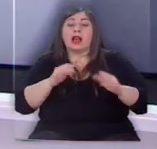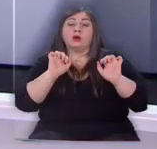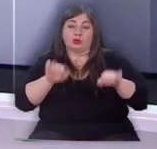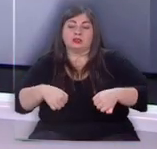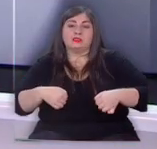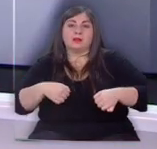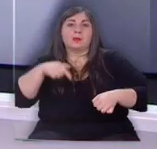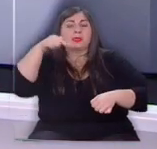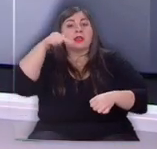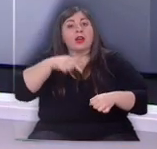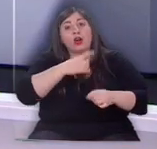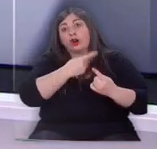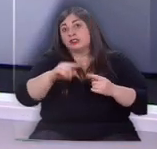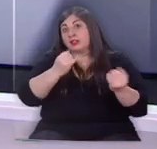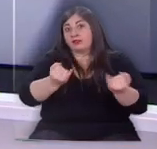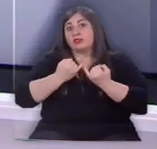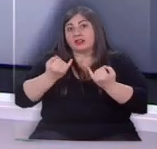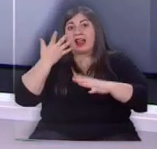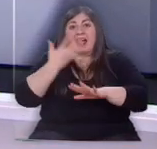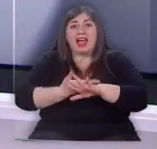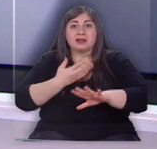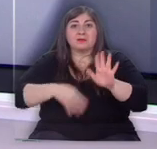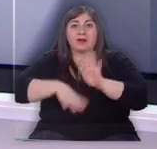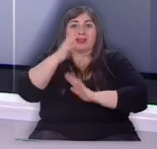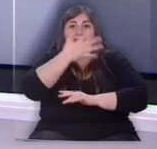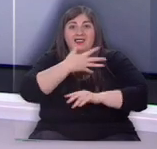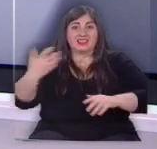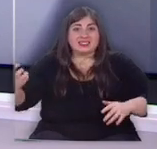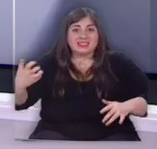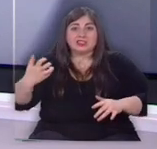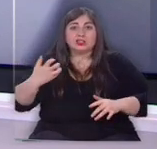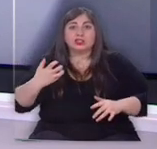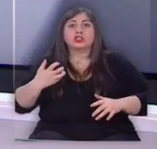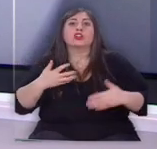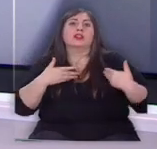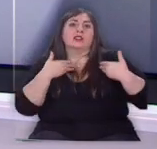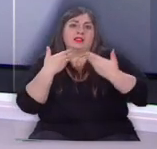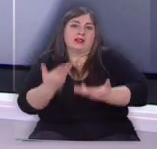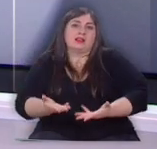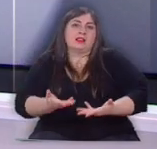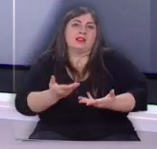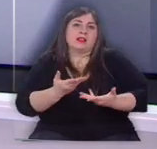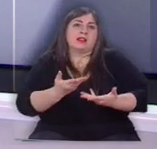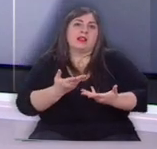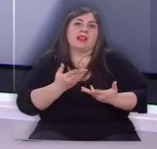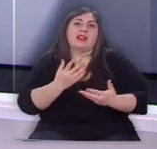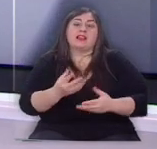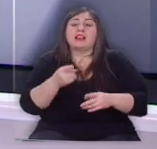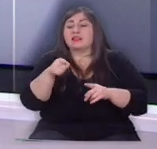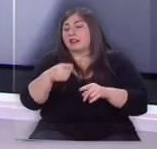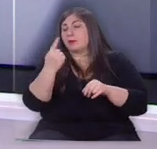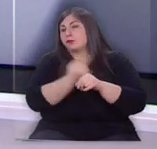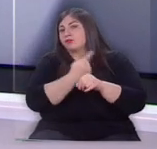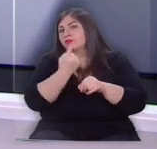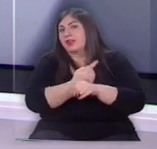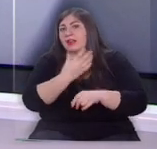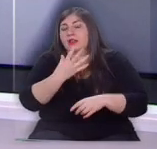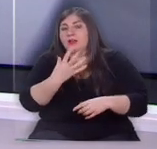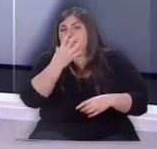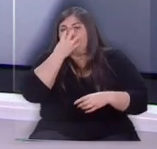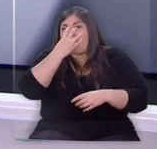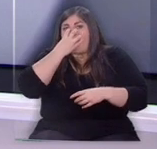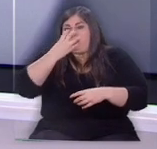Hoy día hay más de 500 disponibles, pero todo indica que podrían ser insuficientes para el momento más crítico de la pandemia. Estamos hablando de los